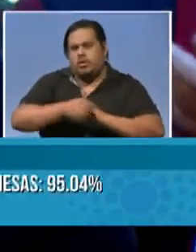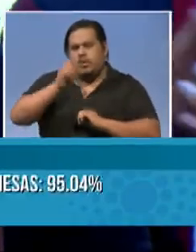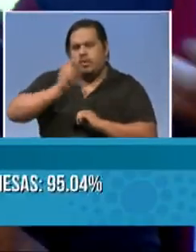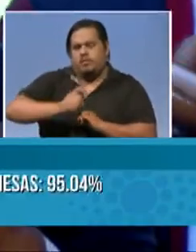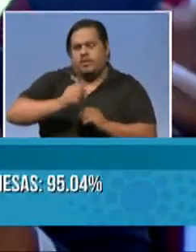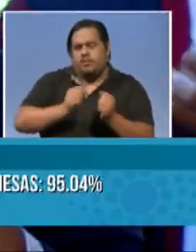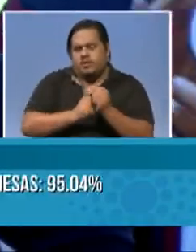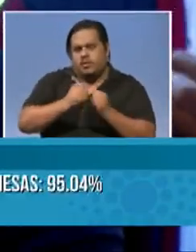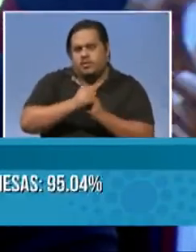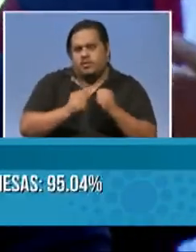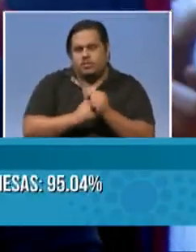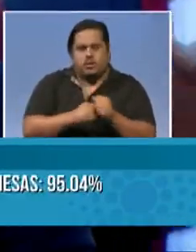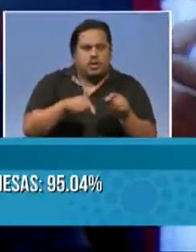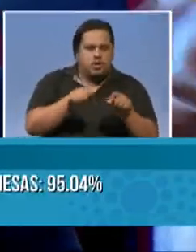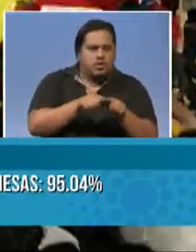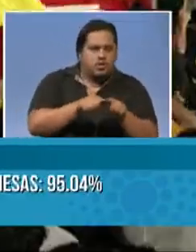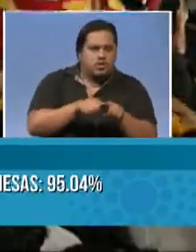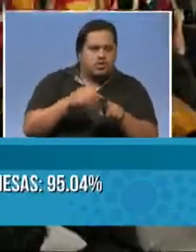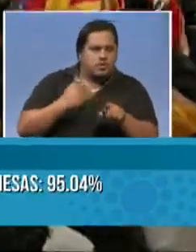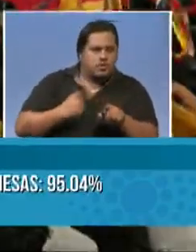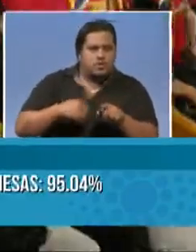y juntos.